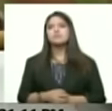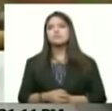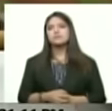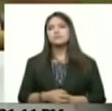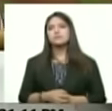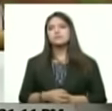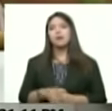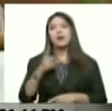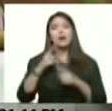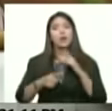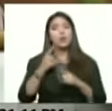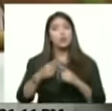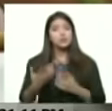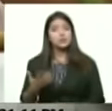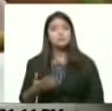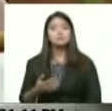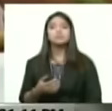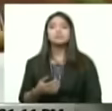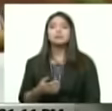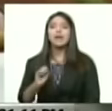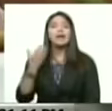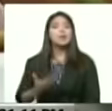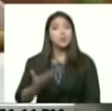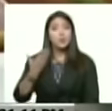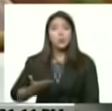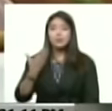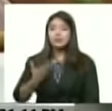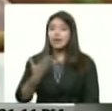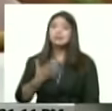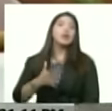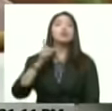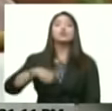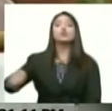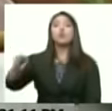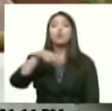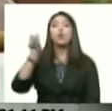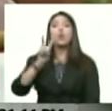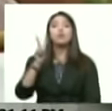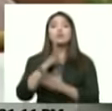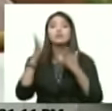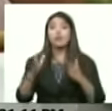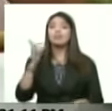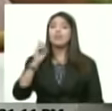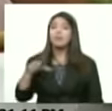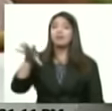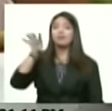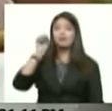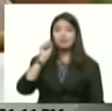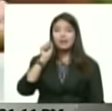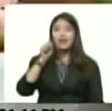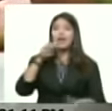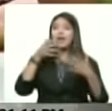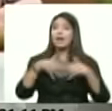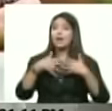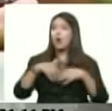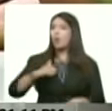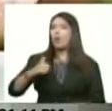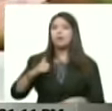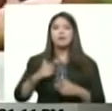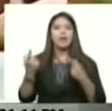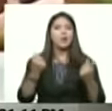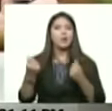Una de las cosas que es importantísimo que los venezolanos entendamos todos es que el motor de cualquier